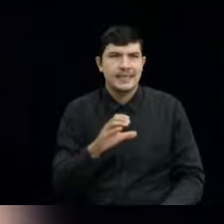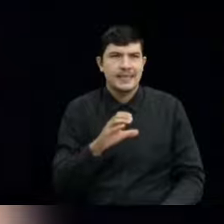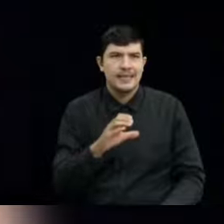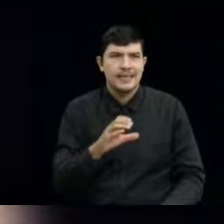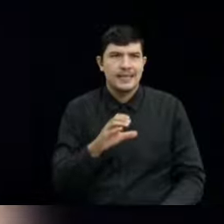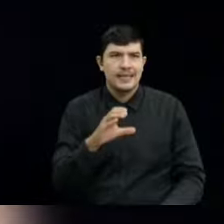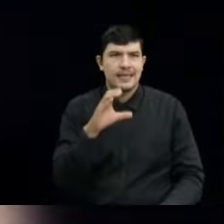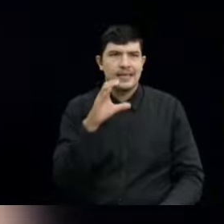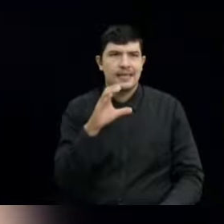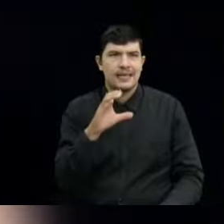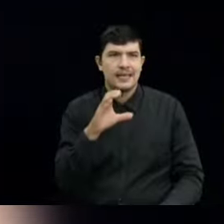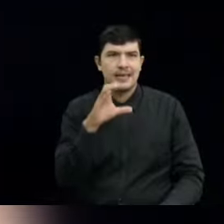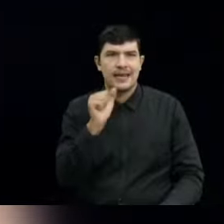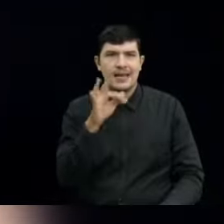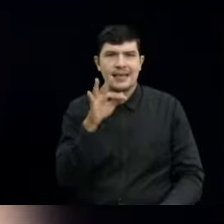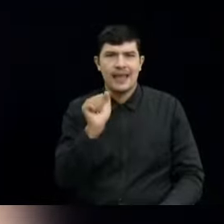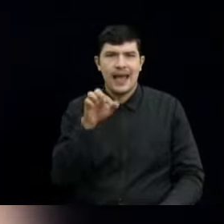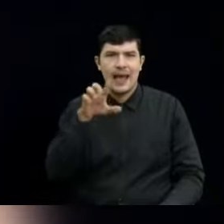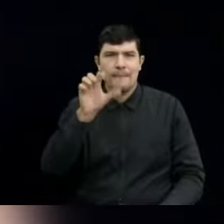Cataplasma.